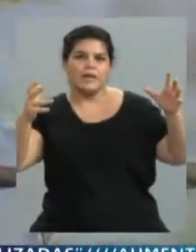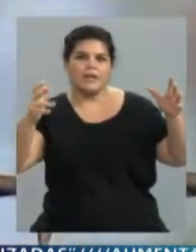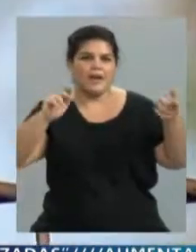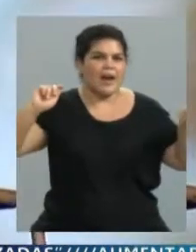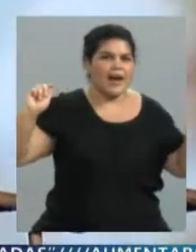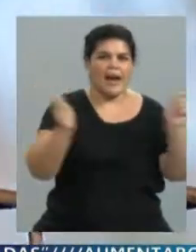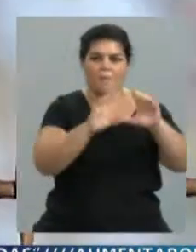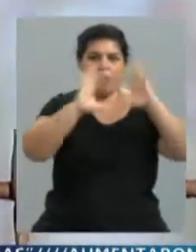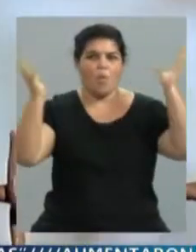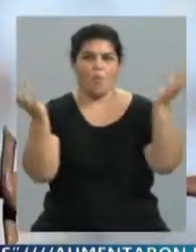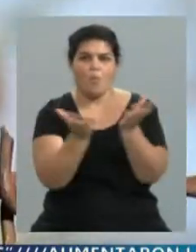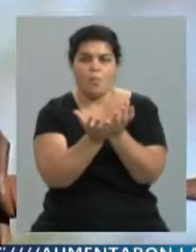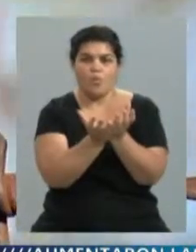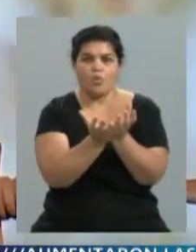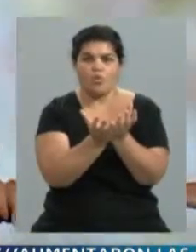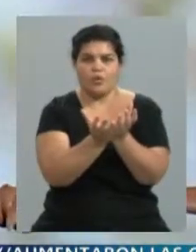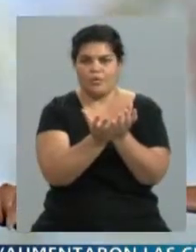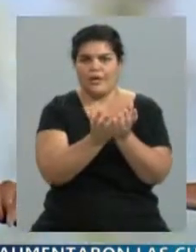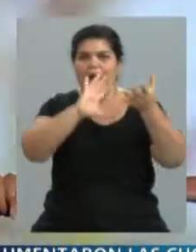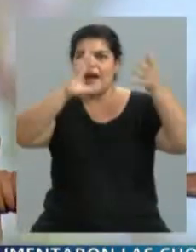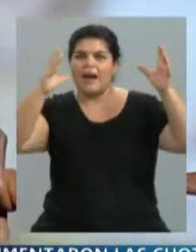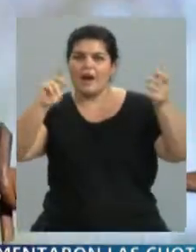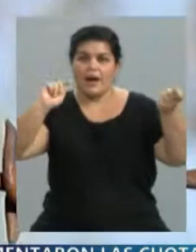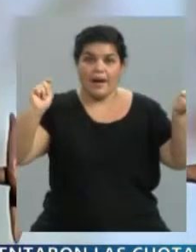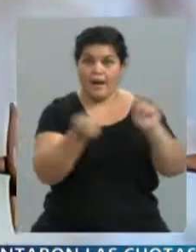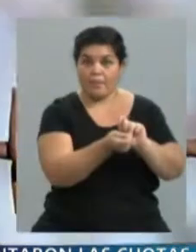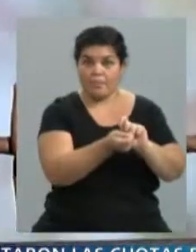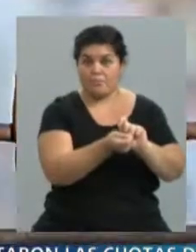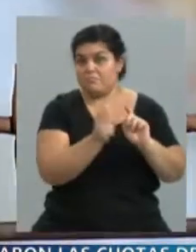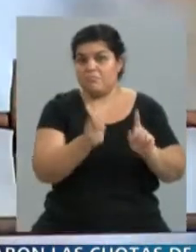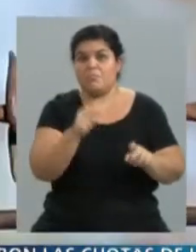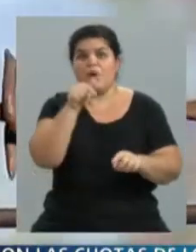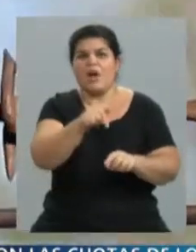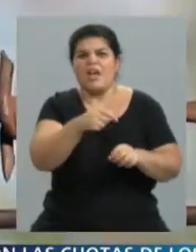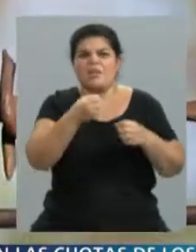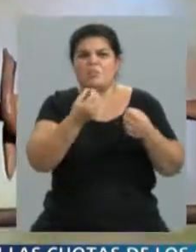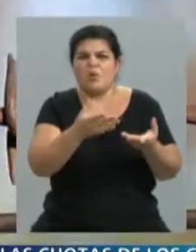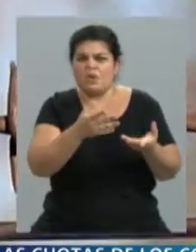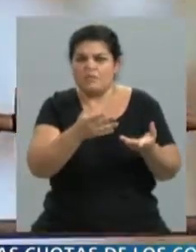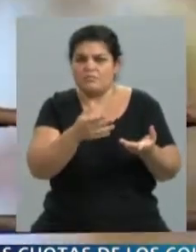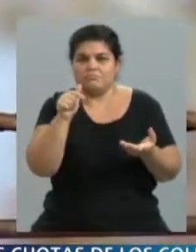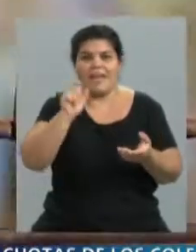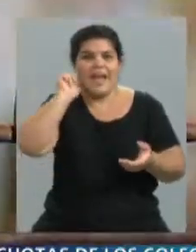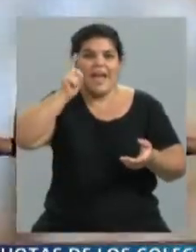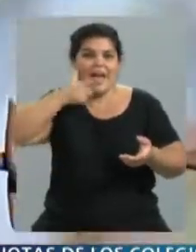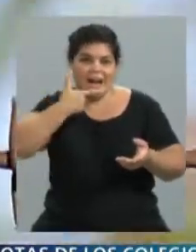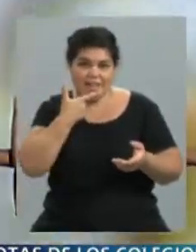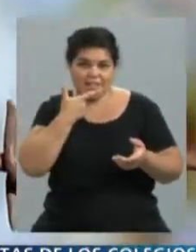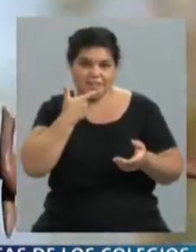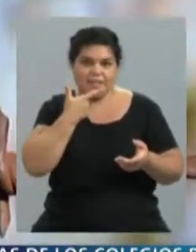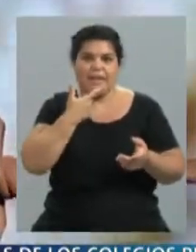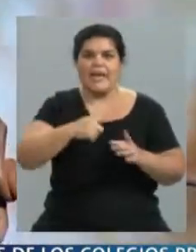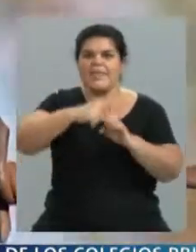global que está causado principalmente por causas antrópicas, como es, por ejemplo, la emisión de gases de efecto